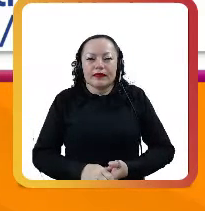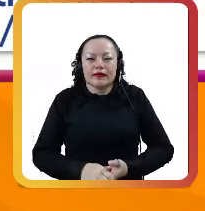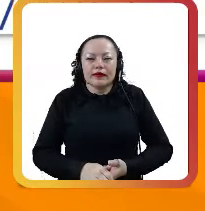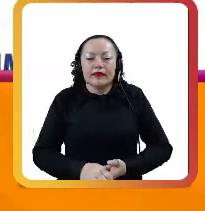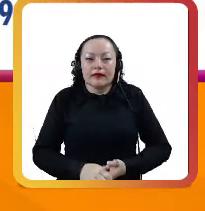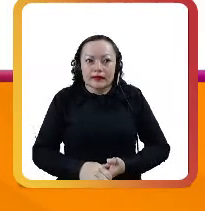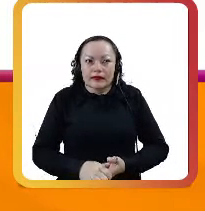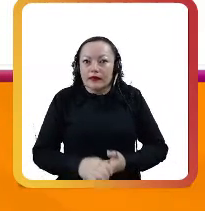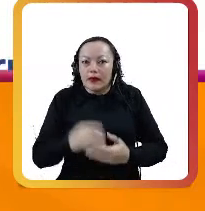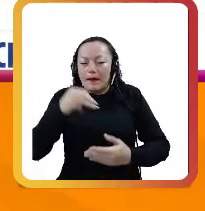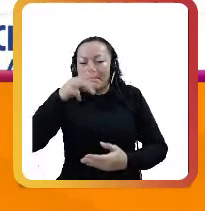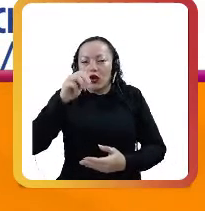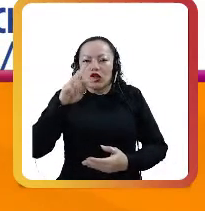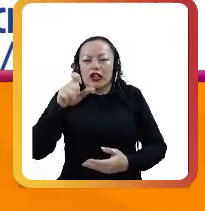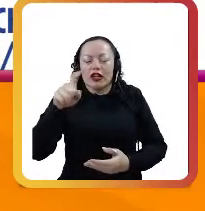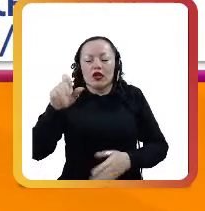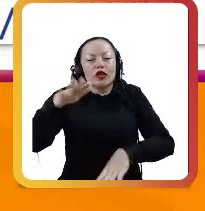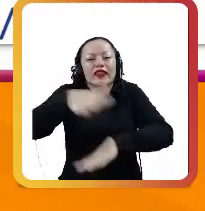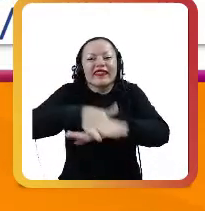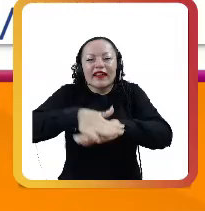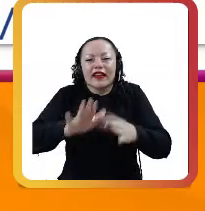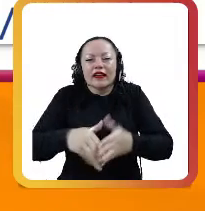6-6-8-5. El Motilón Tarde,